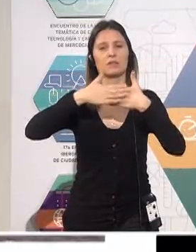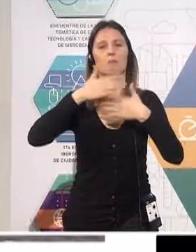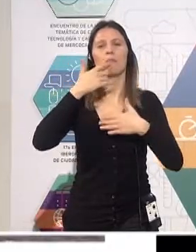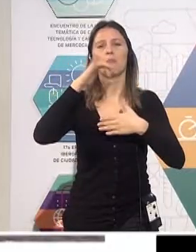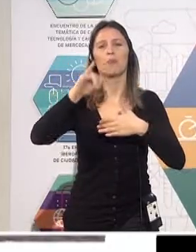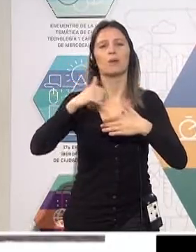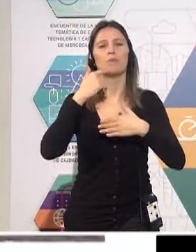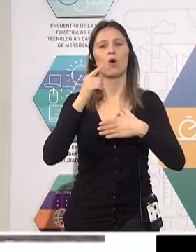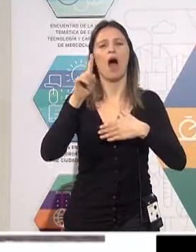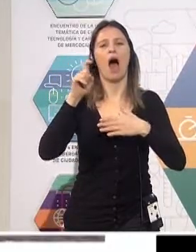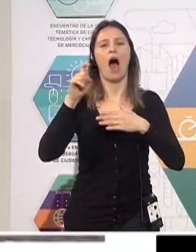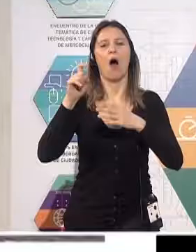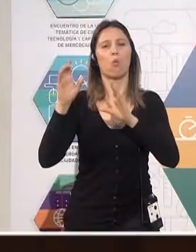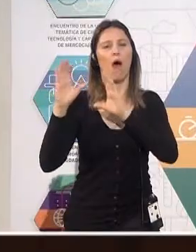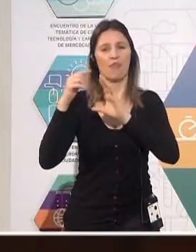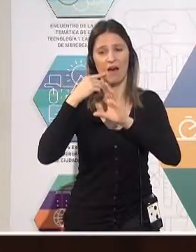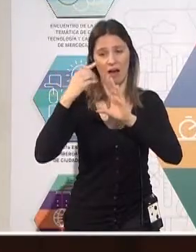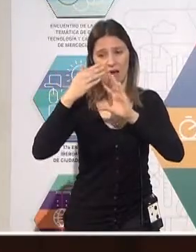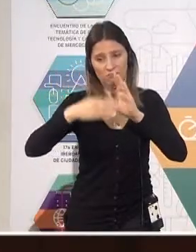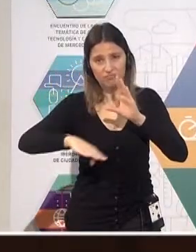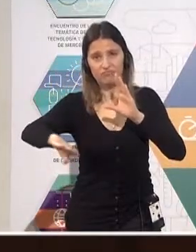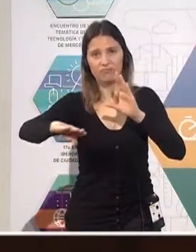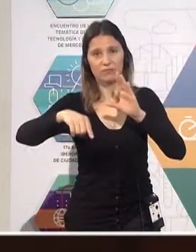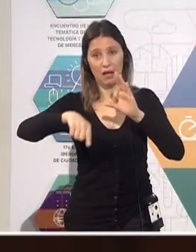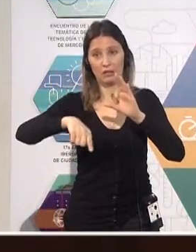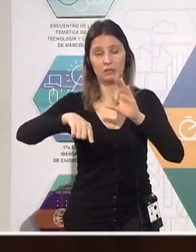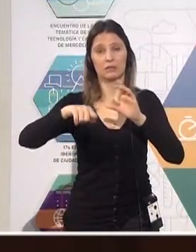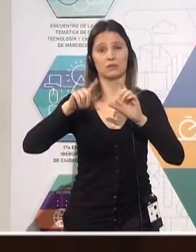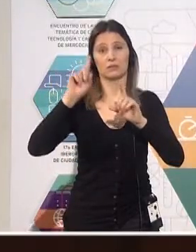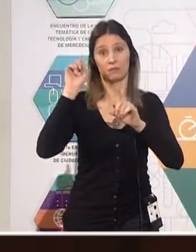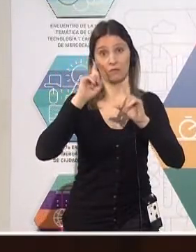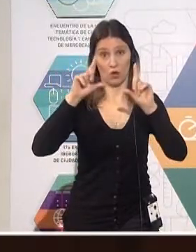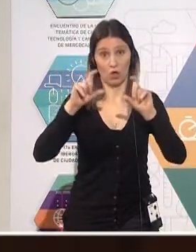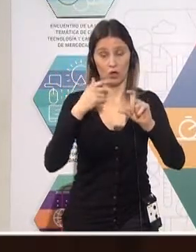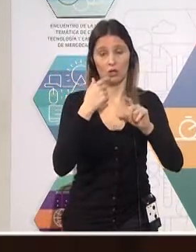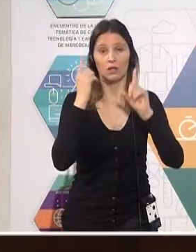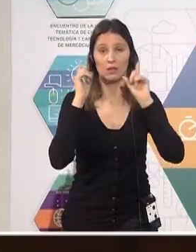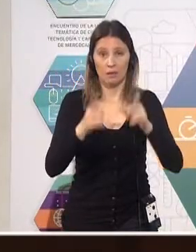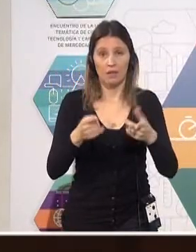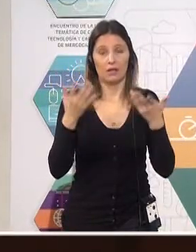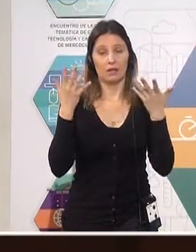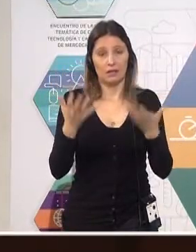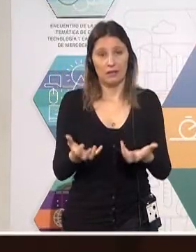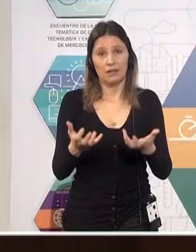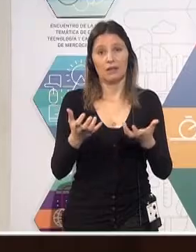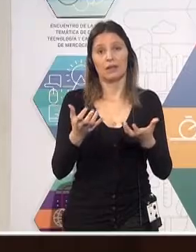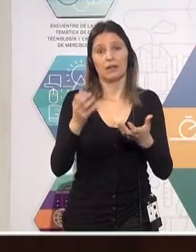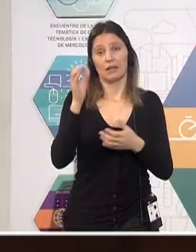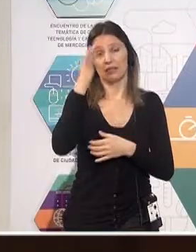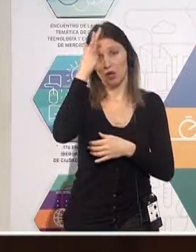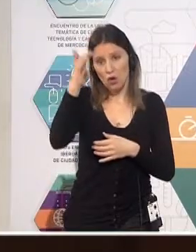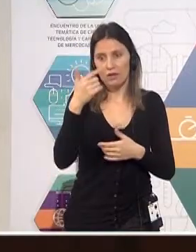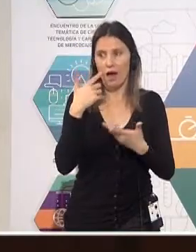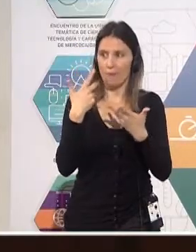baja del agua donde son esas fotos por lo tanto lo que queremos aportar en este caso desde la tecnología es